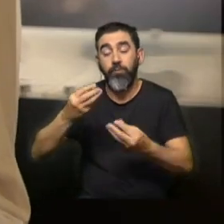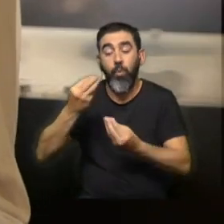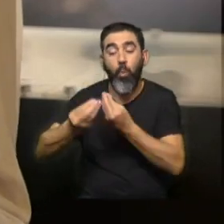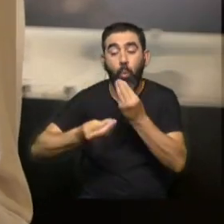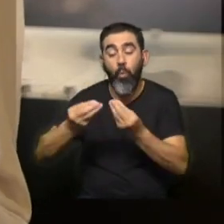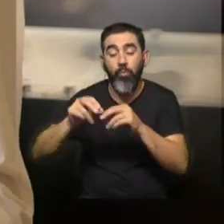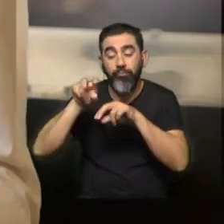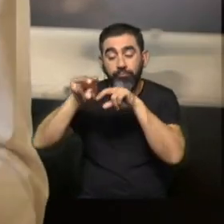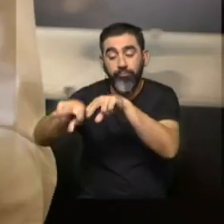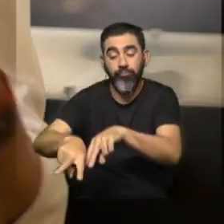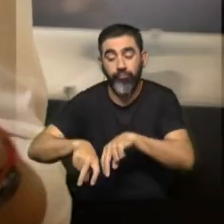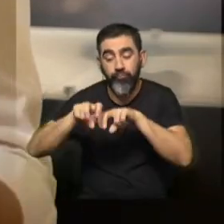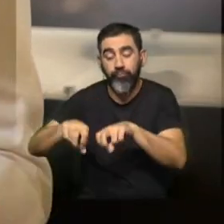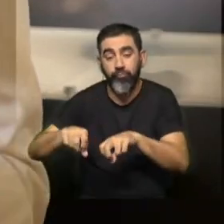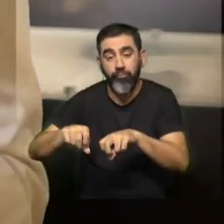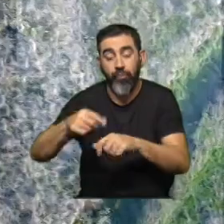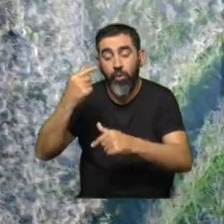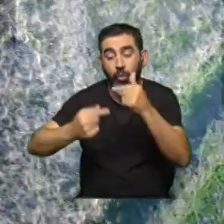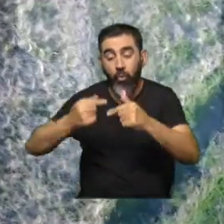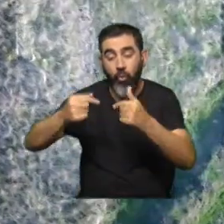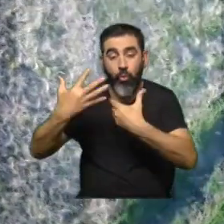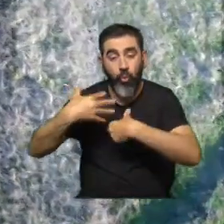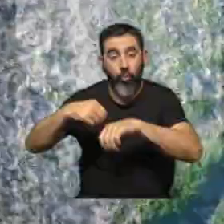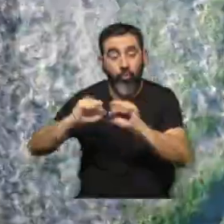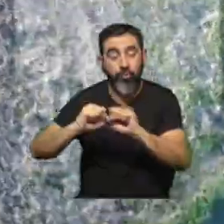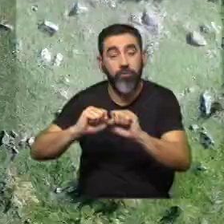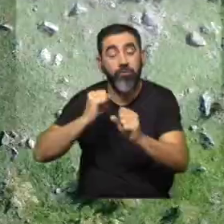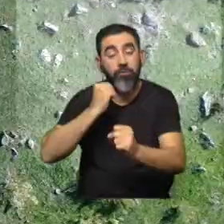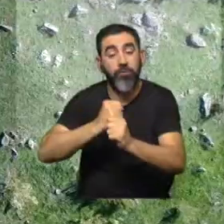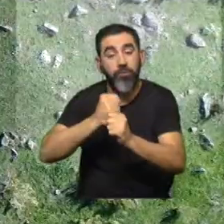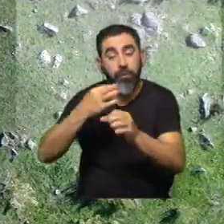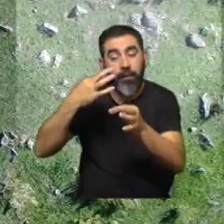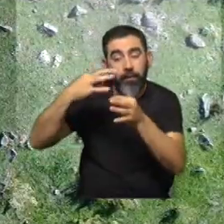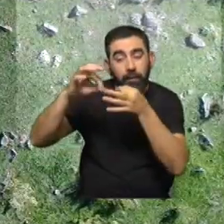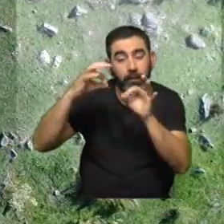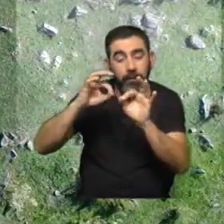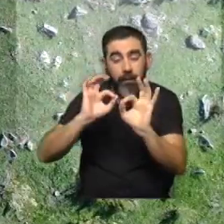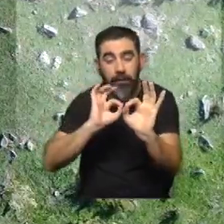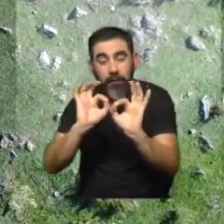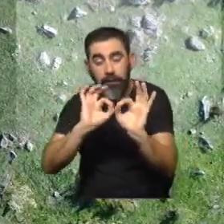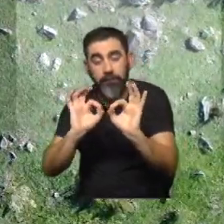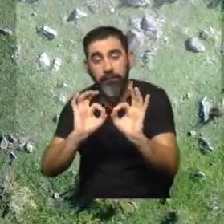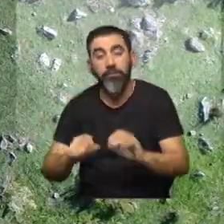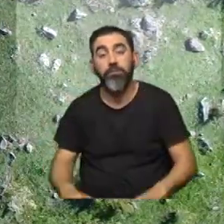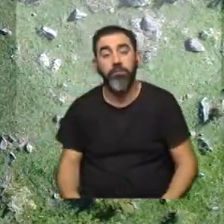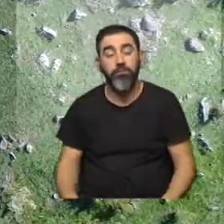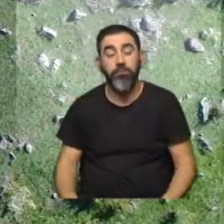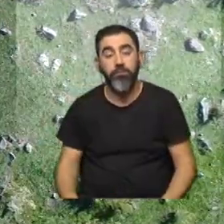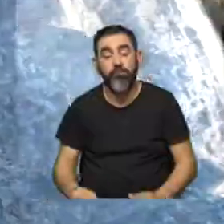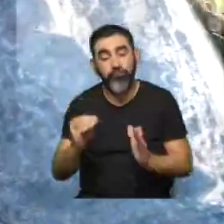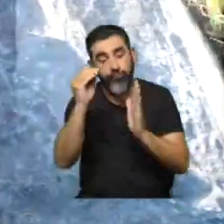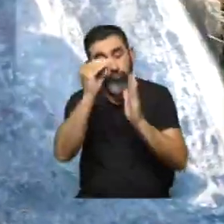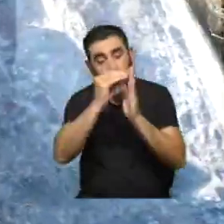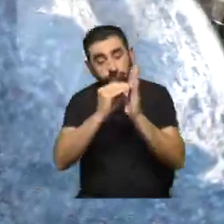hace una excavación, cómo se obtienen las piezas, es un trabajo detallado, minucioso, donde se